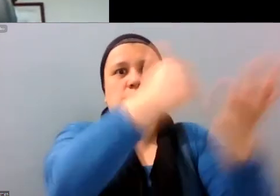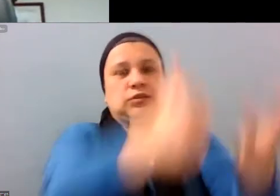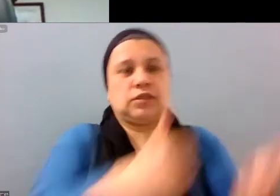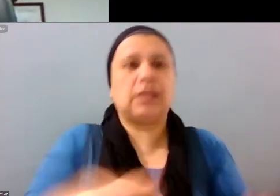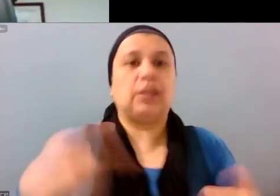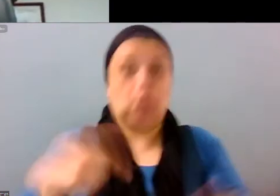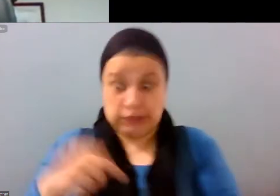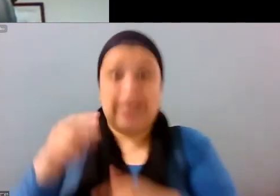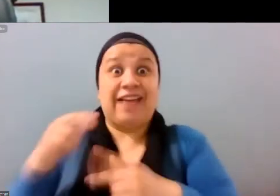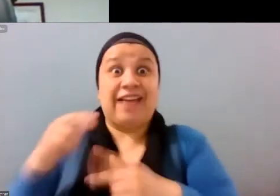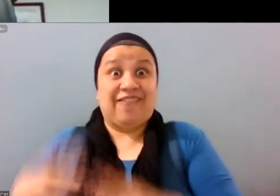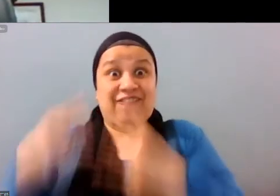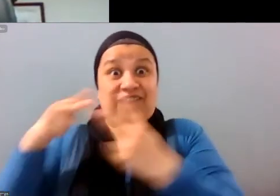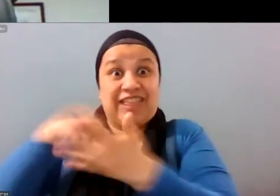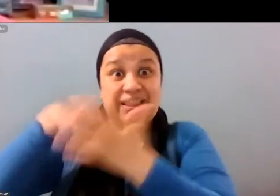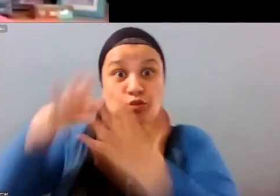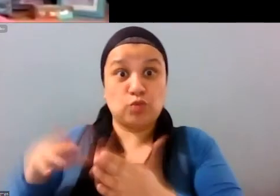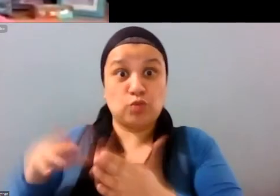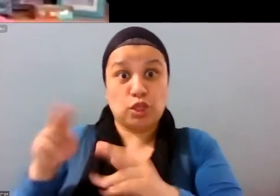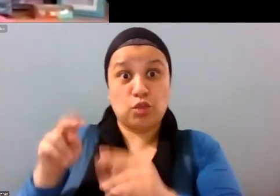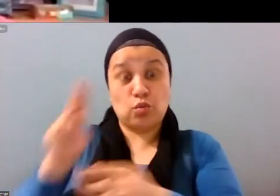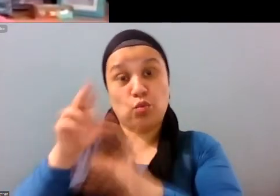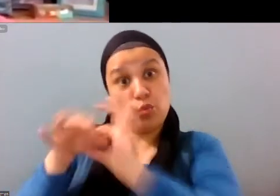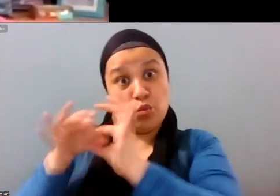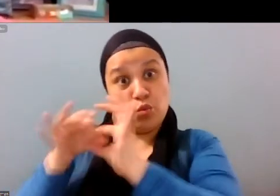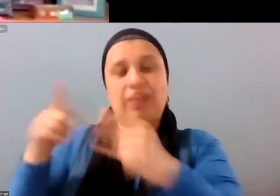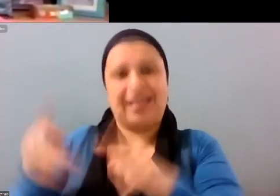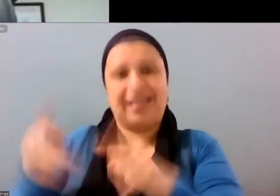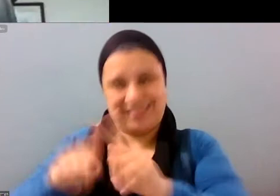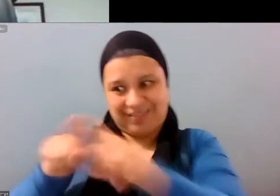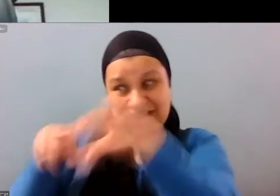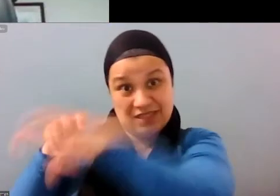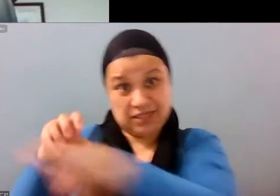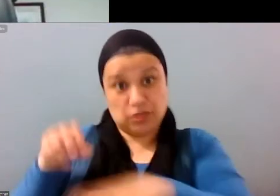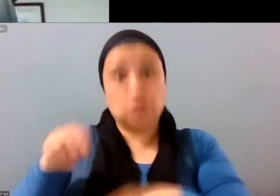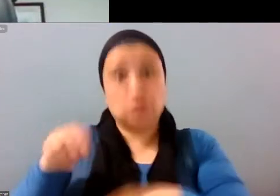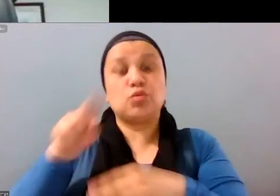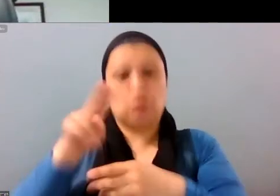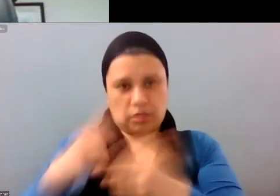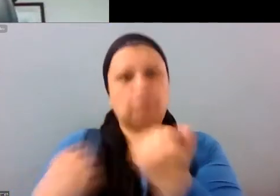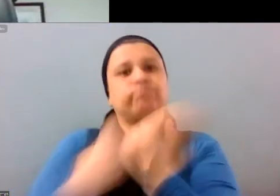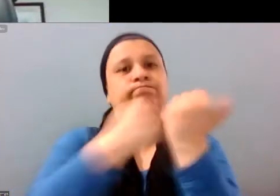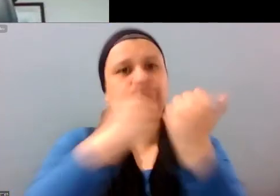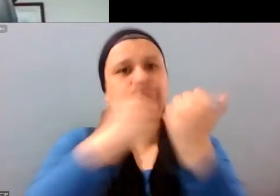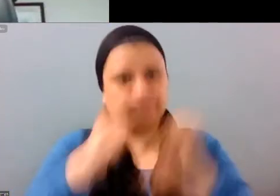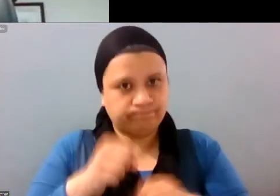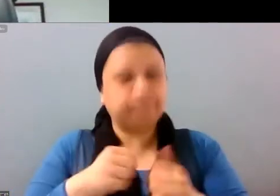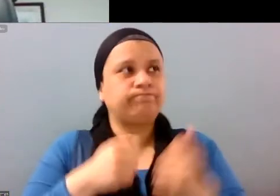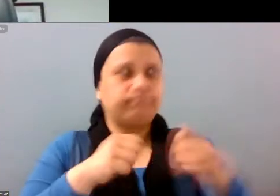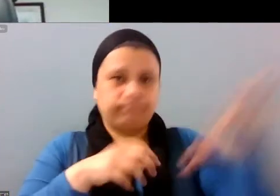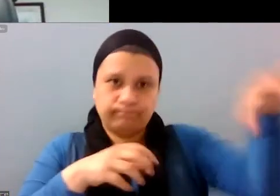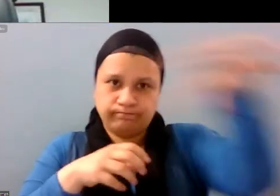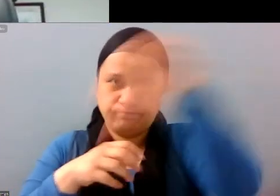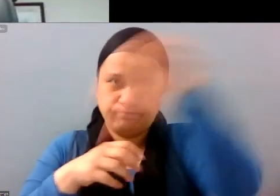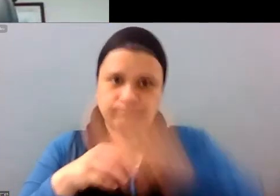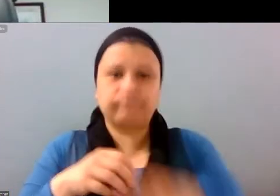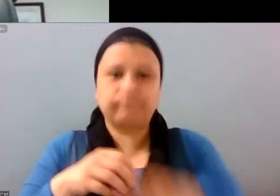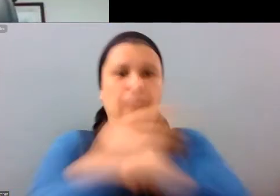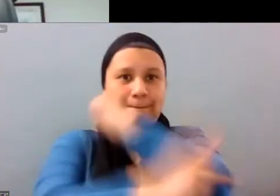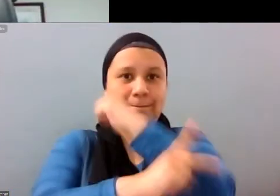con apoyo de las diferentes sedes de la UNED en todo el territorio nacional para que entonces pudieran cubrir el costo de la